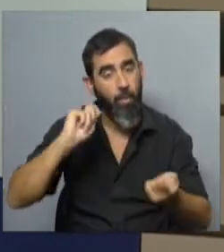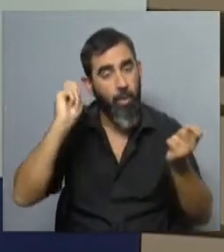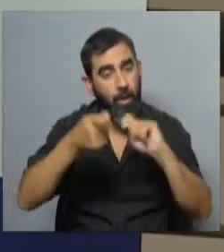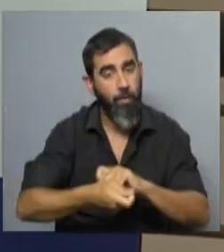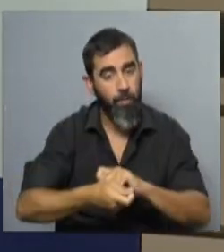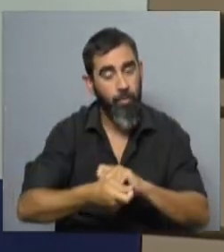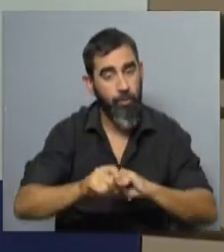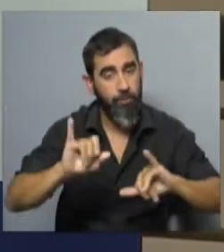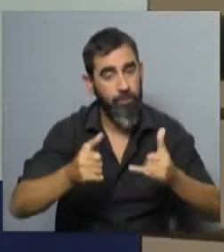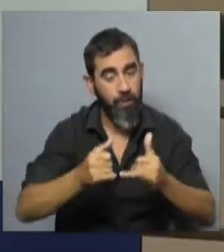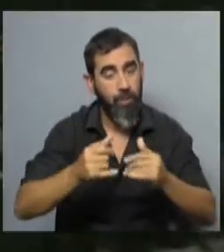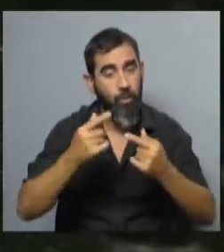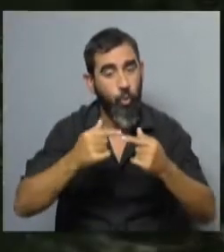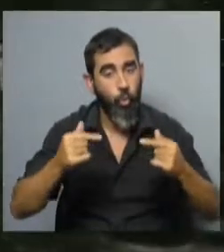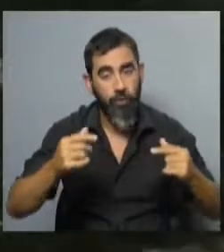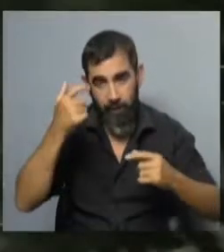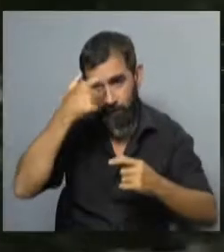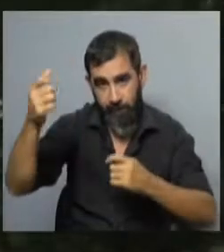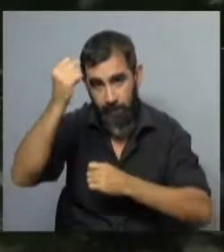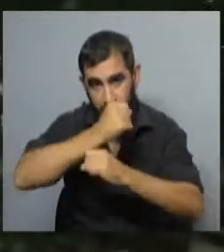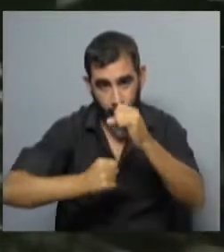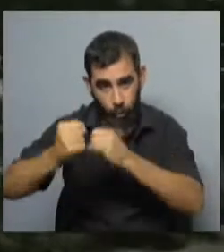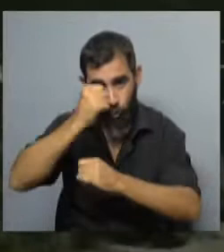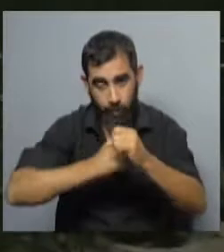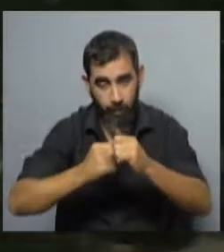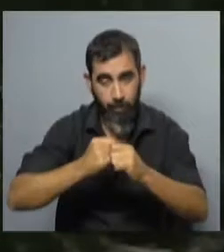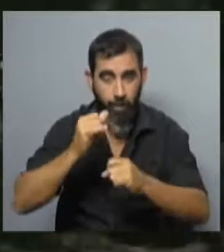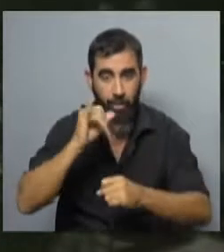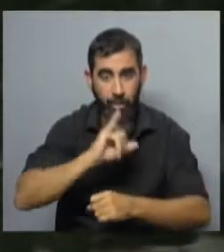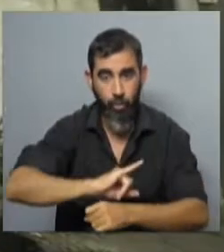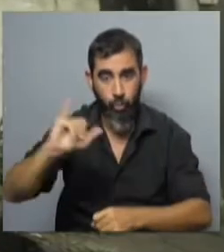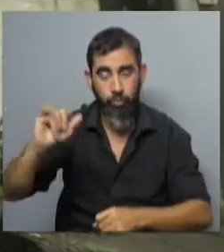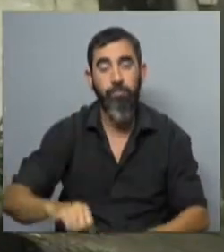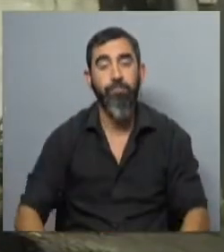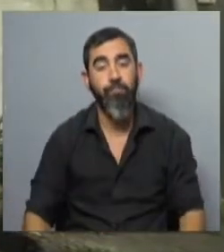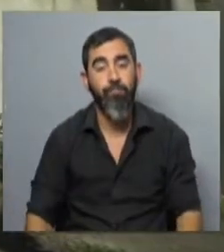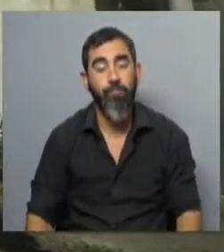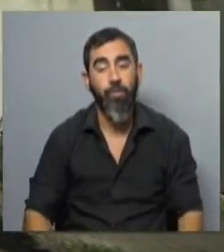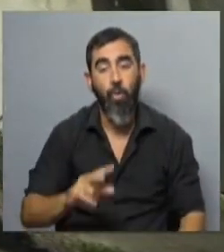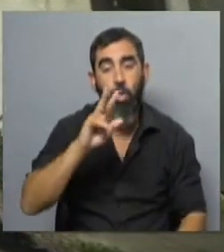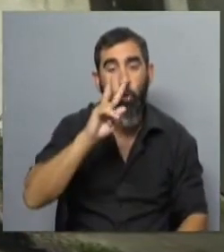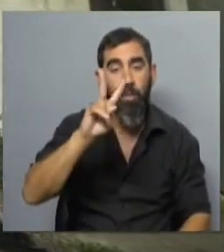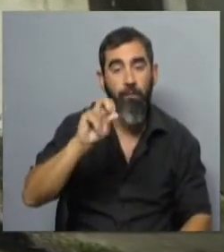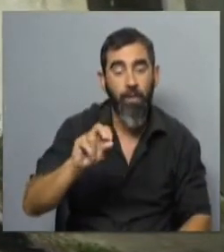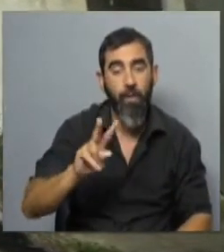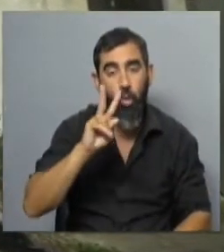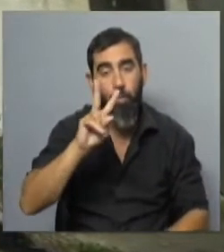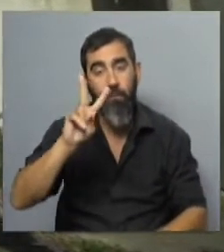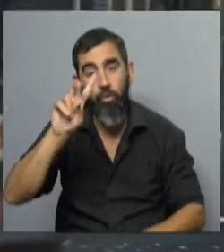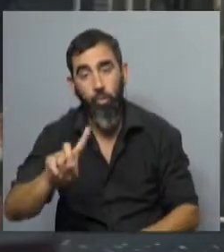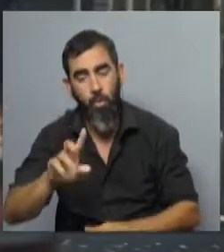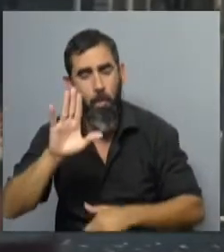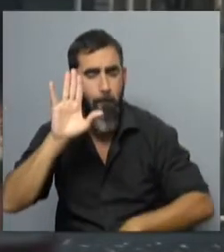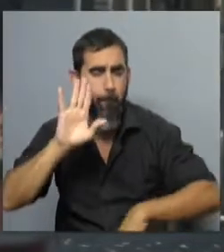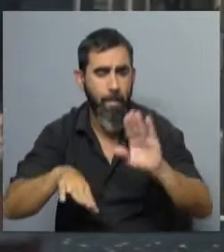de la implementación de herramientas tecnológicas para la recepción de denuncias. El periodo 2020 y 2021 fue el de